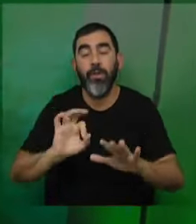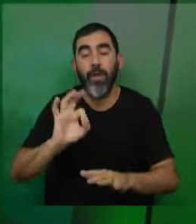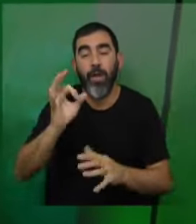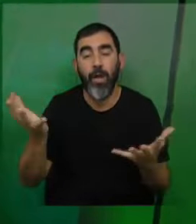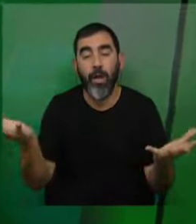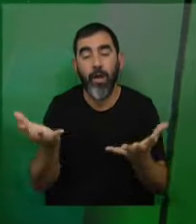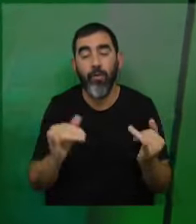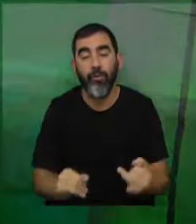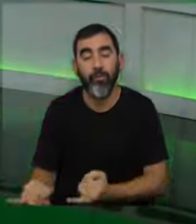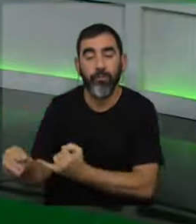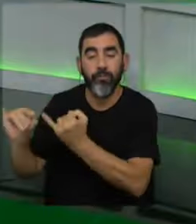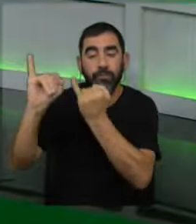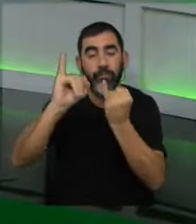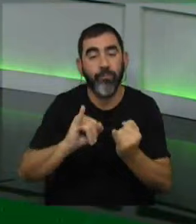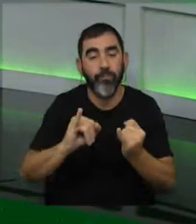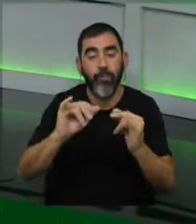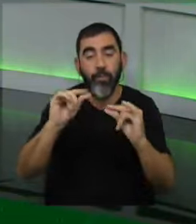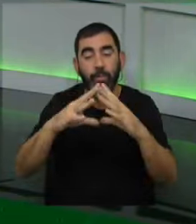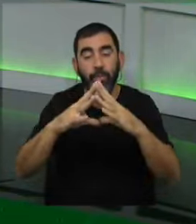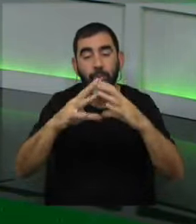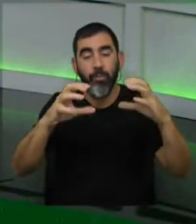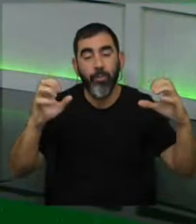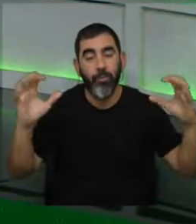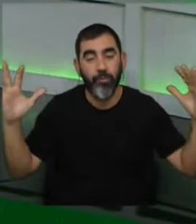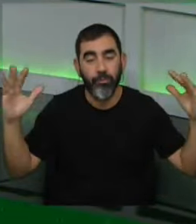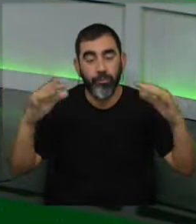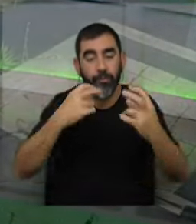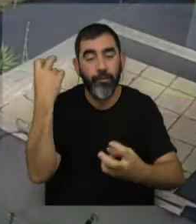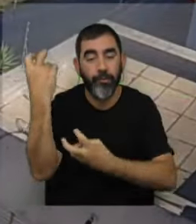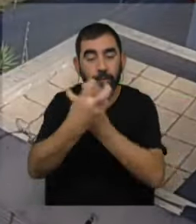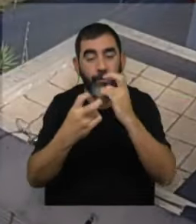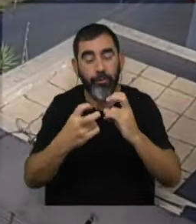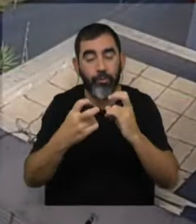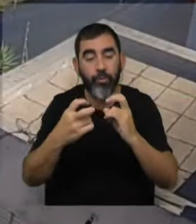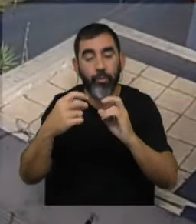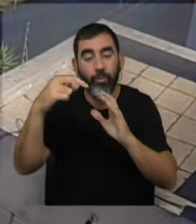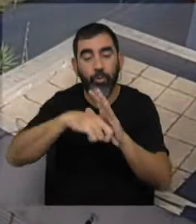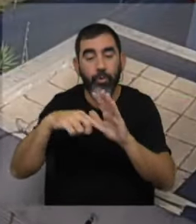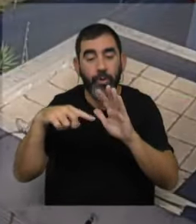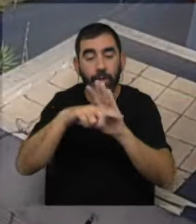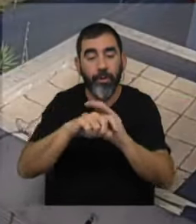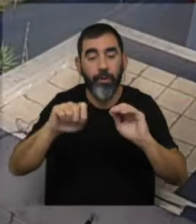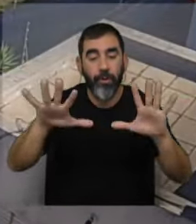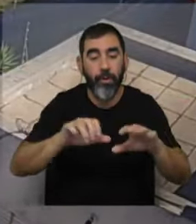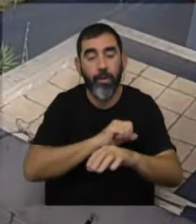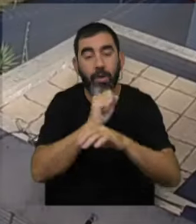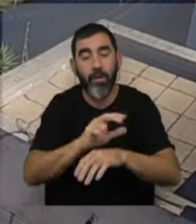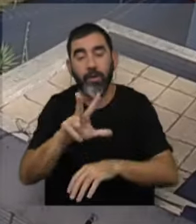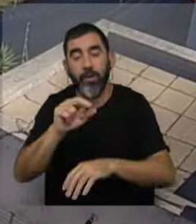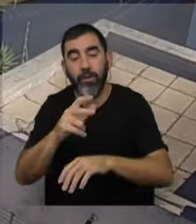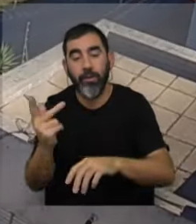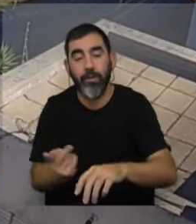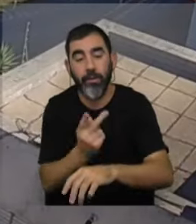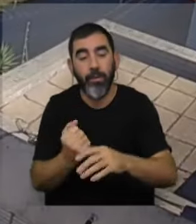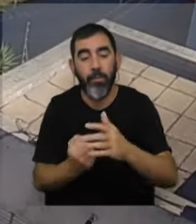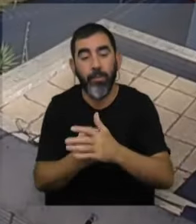hora en una jornada que va a seguir con el cielo algo nuboso a nuboso Con vientos soplando del sector noreste Entre 10 a 30 km porh con